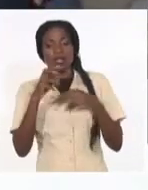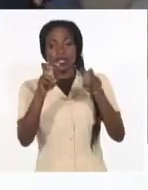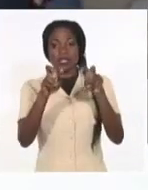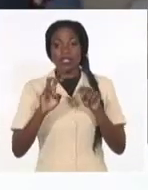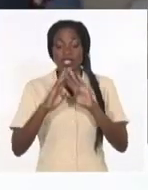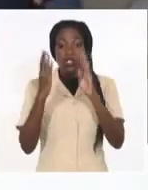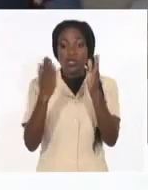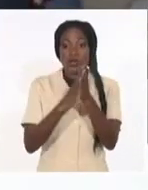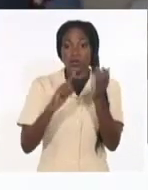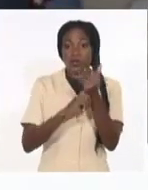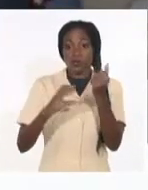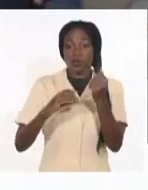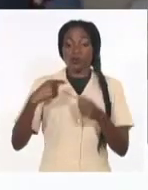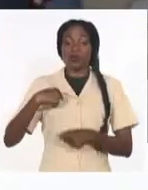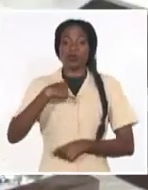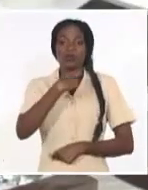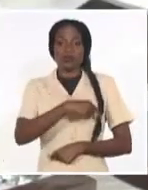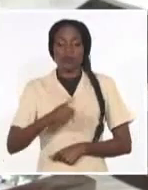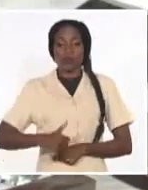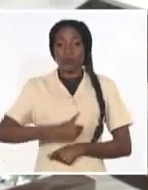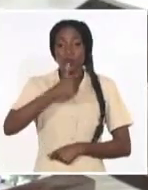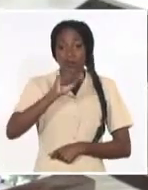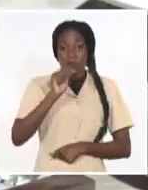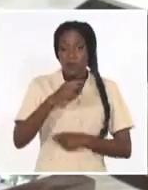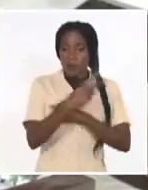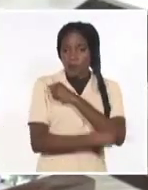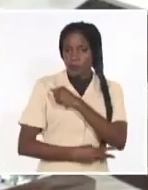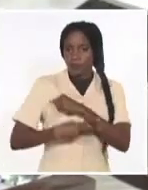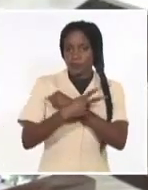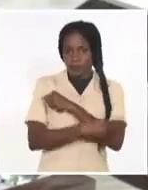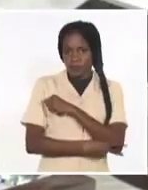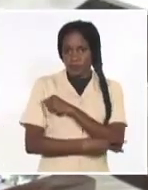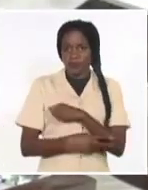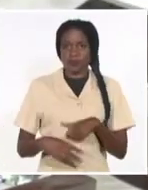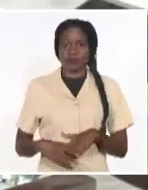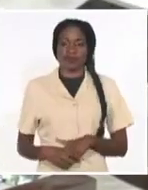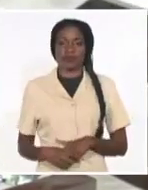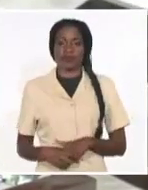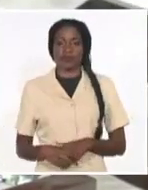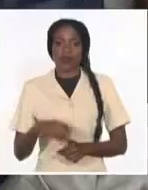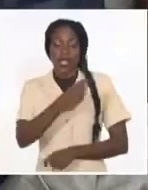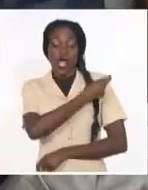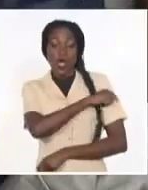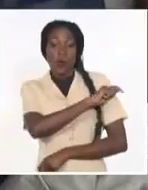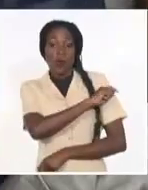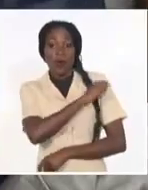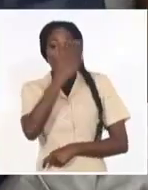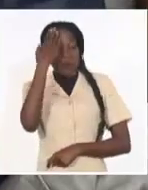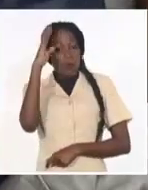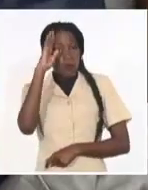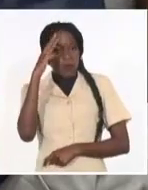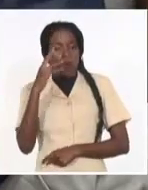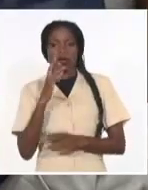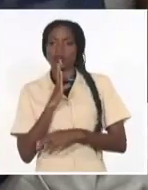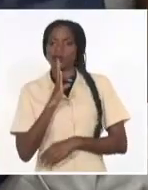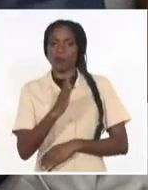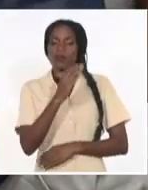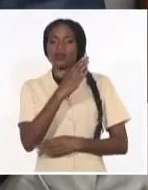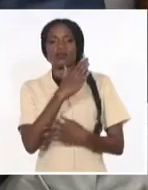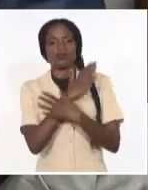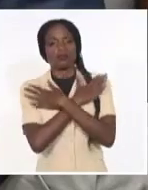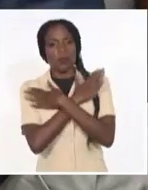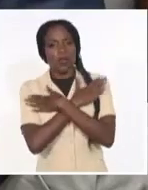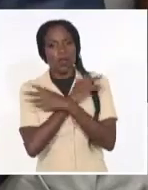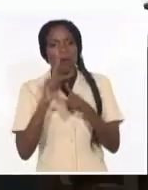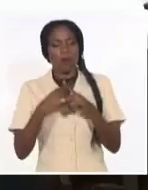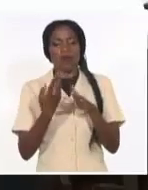del Partido Comunista Chino y presidente de ese país, Xi Jinping, al que el pueblo cubano admira, respeta y quiere, por lo que